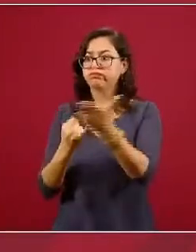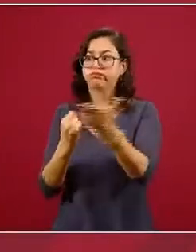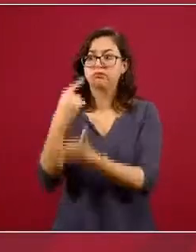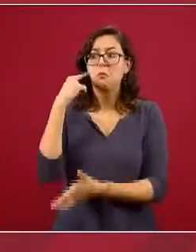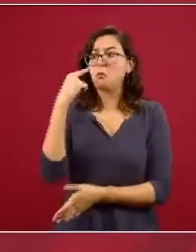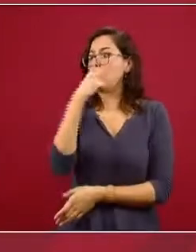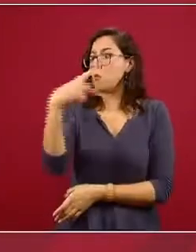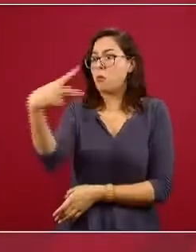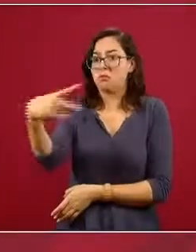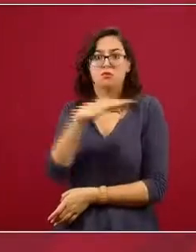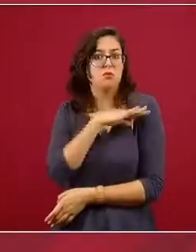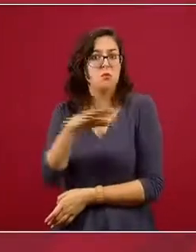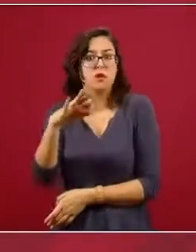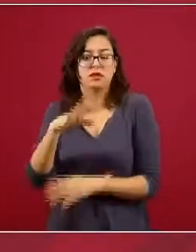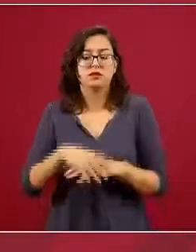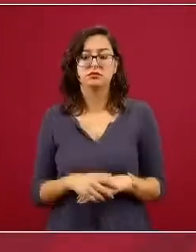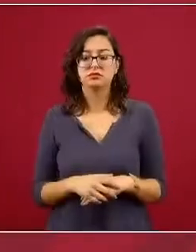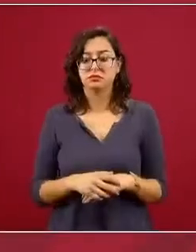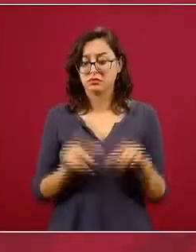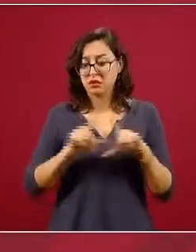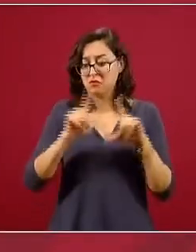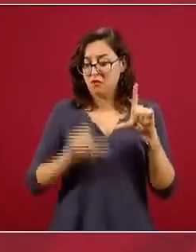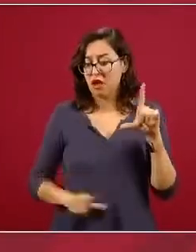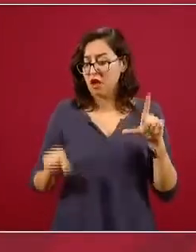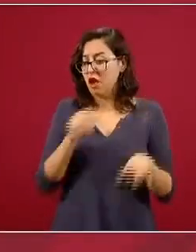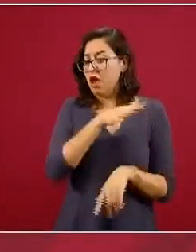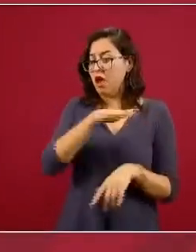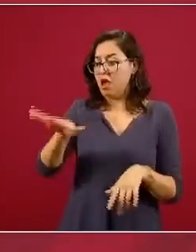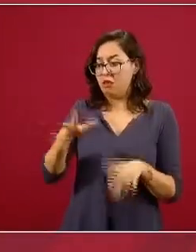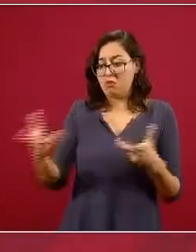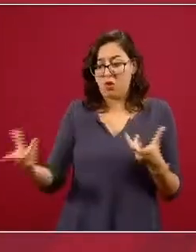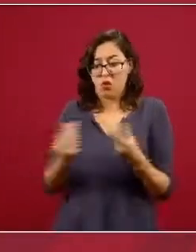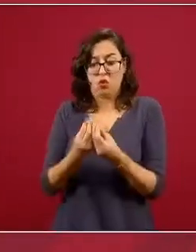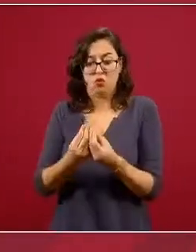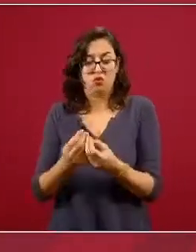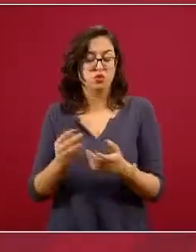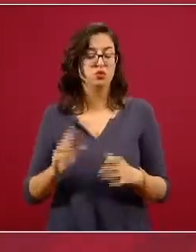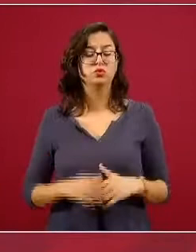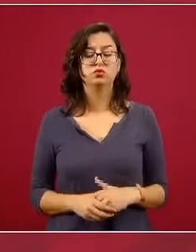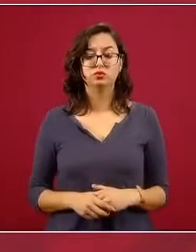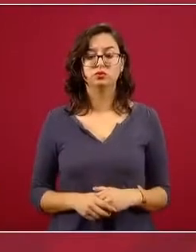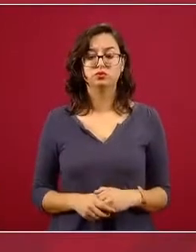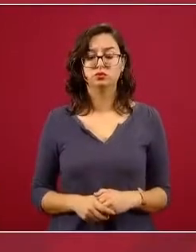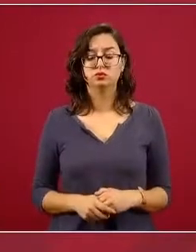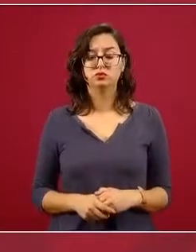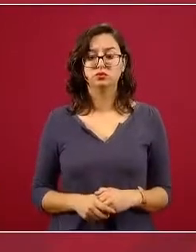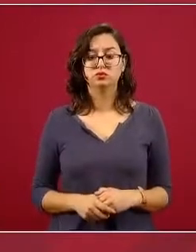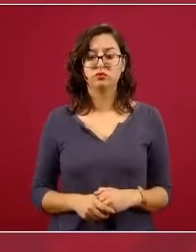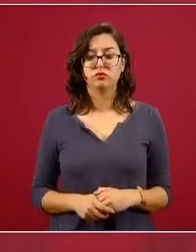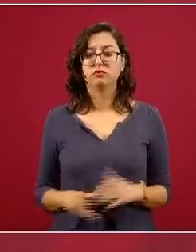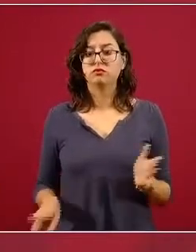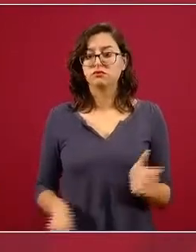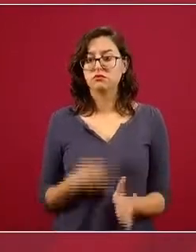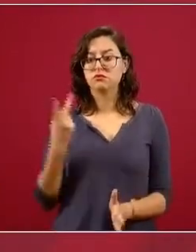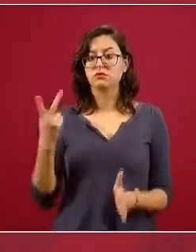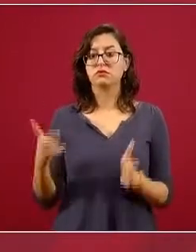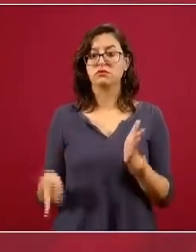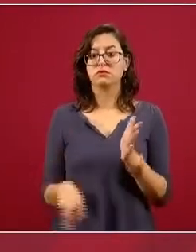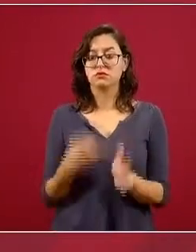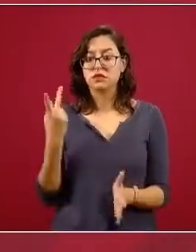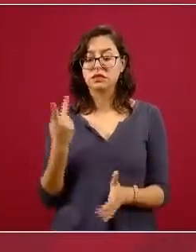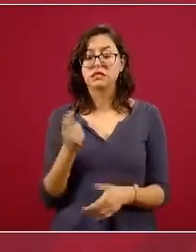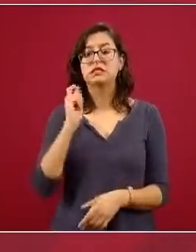disposiciones que complementan la actividad del gobierno federal. Esto lo hemos dicho otras veces, se